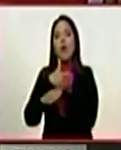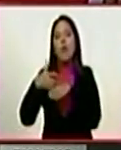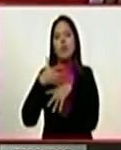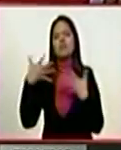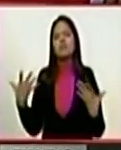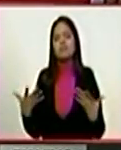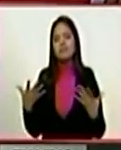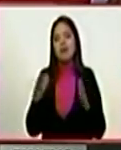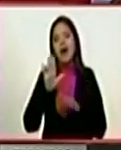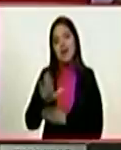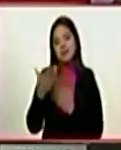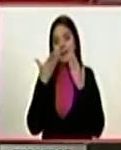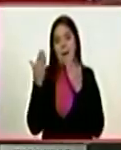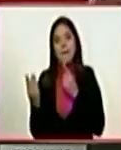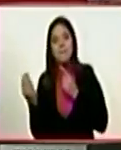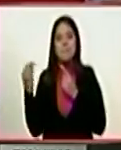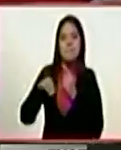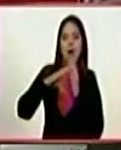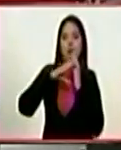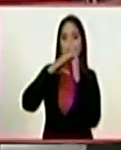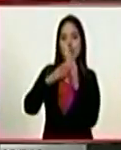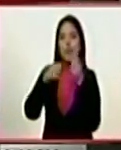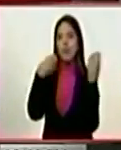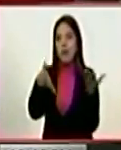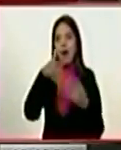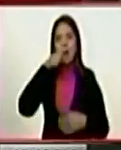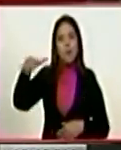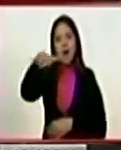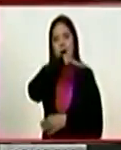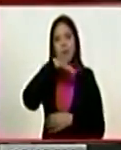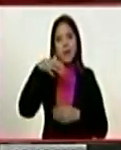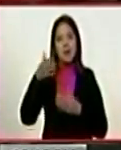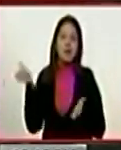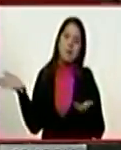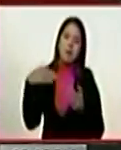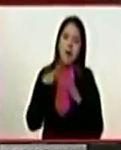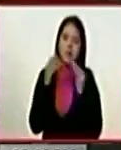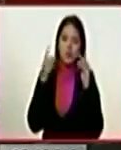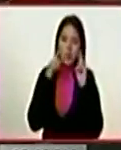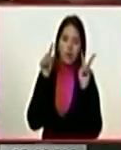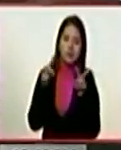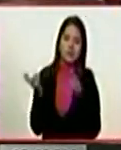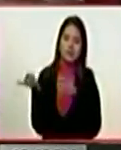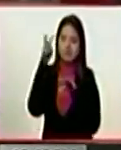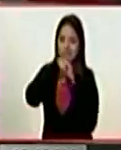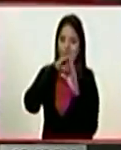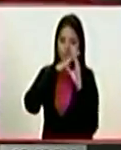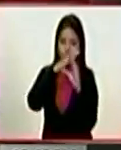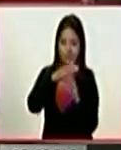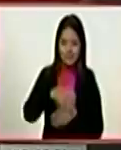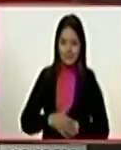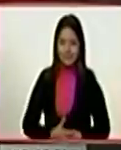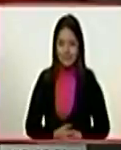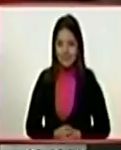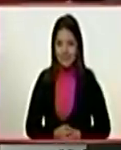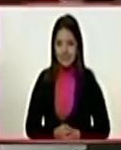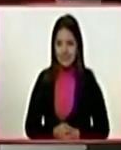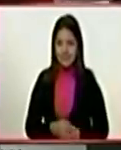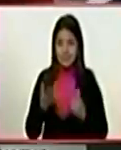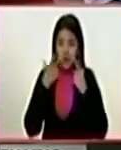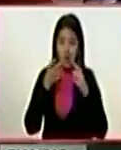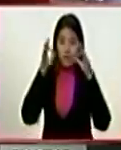bolivariano será esta: más autobuses para el pueblo. Vamos pues, compañeros, entonces, a abordar las unidades del Metrobús y con ello